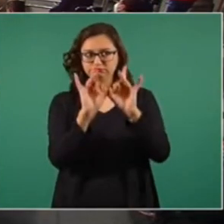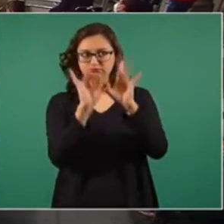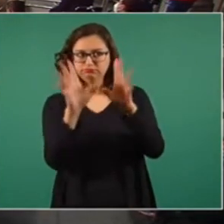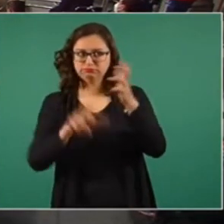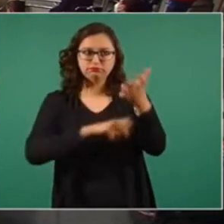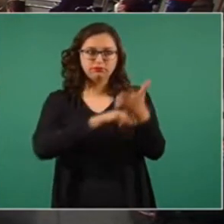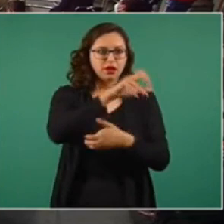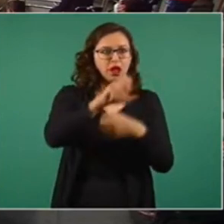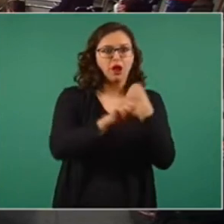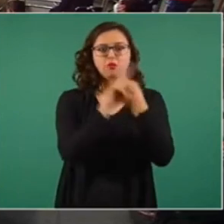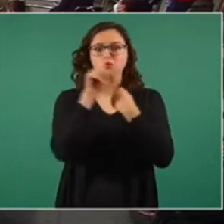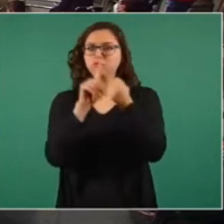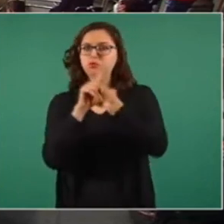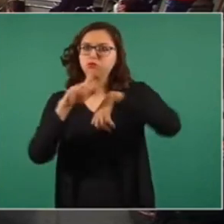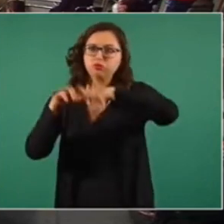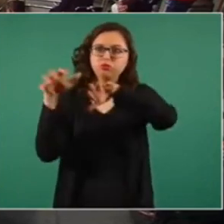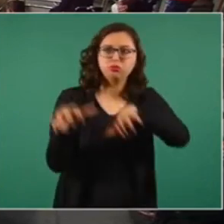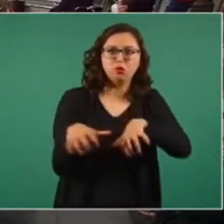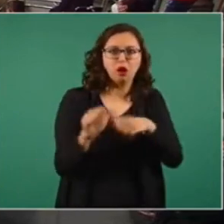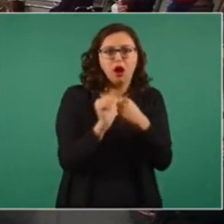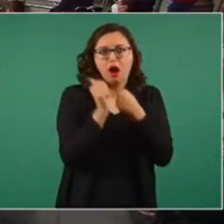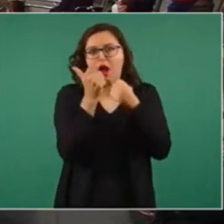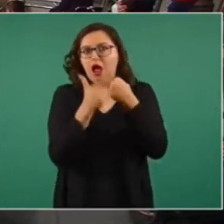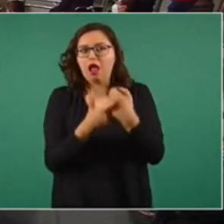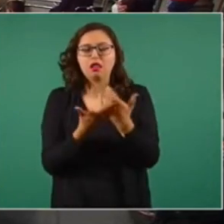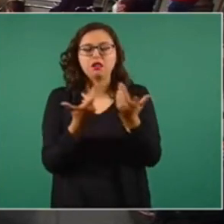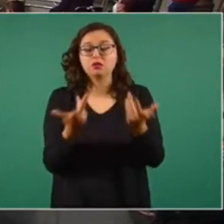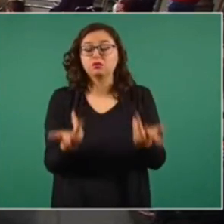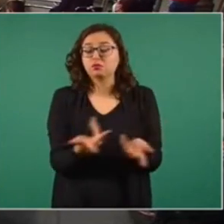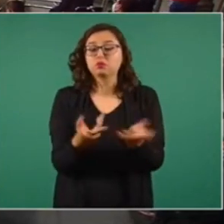presupuesto de egresos va a salir